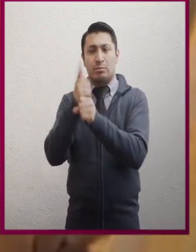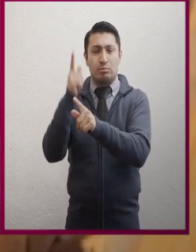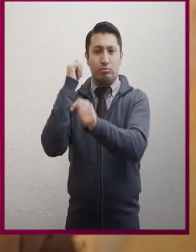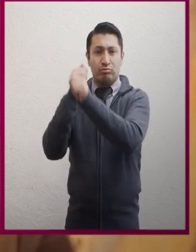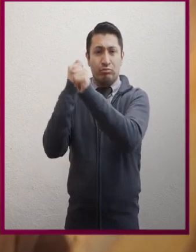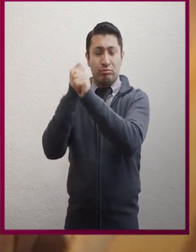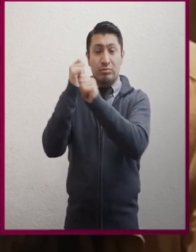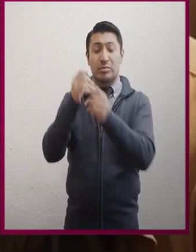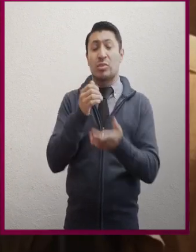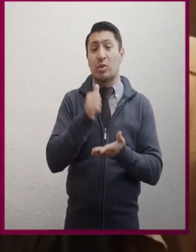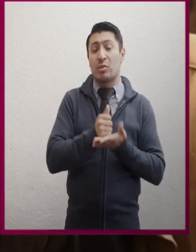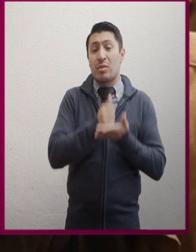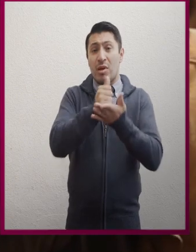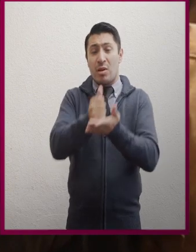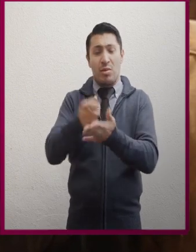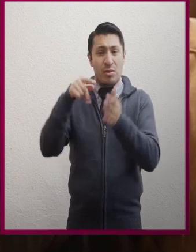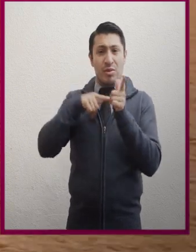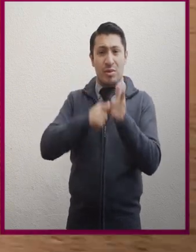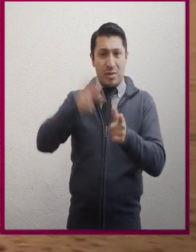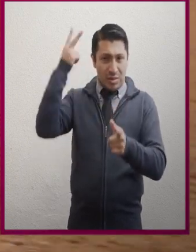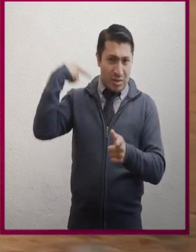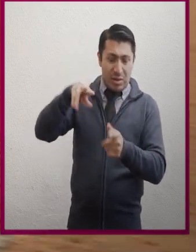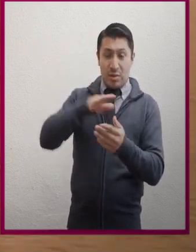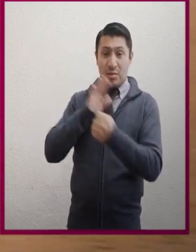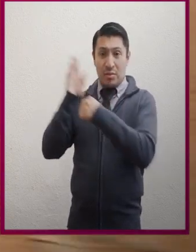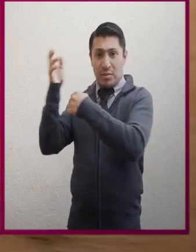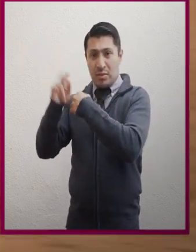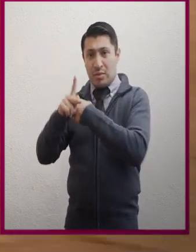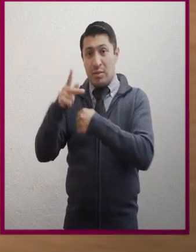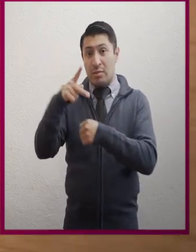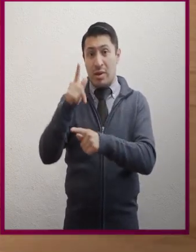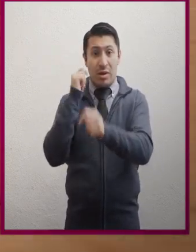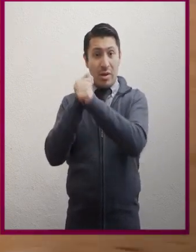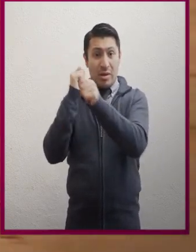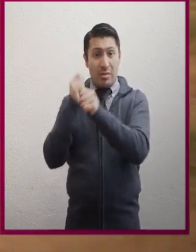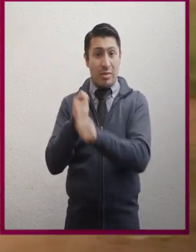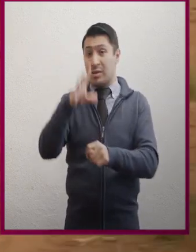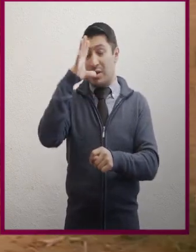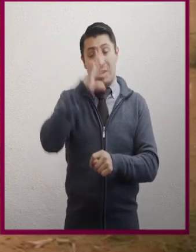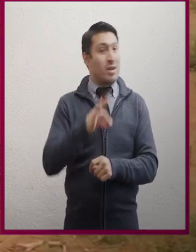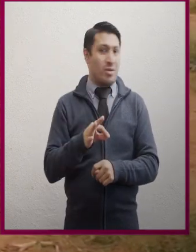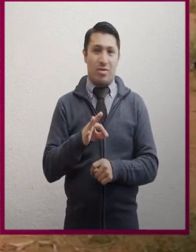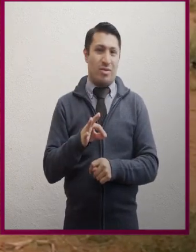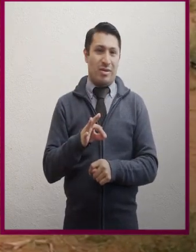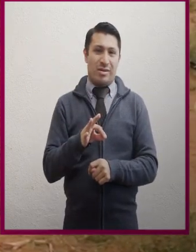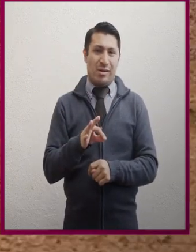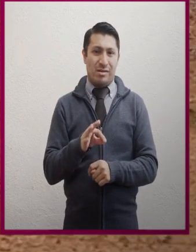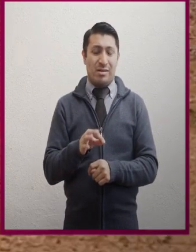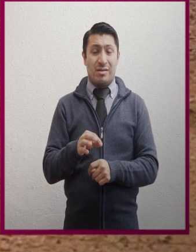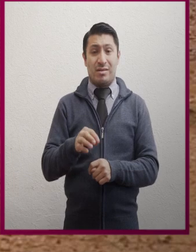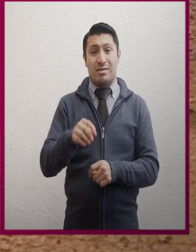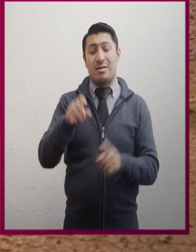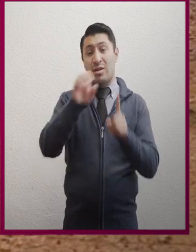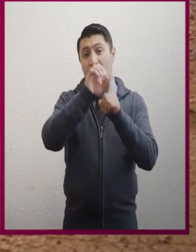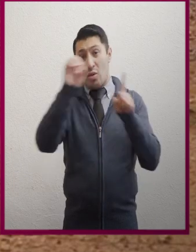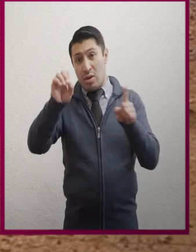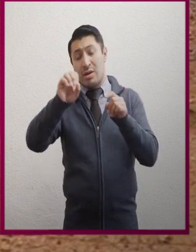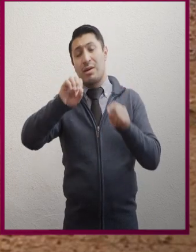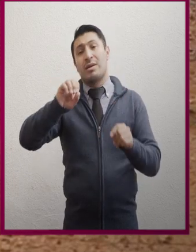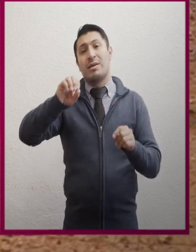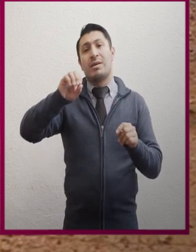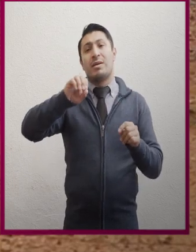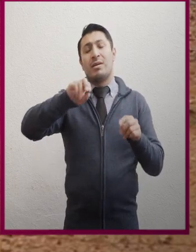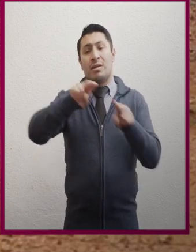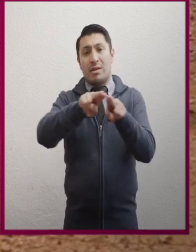viaje. Pero el transporte no es infalible. De acuerdo con la Organización de las Naciones Unidas, los migrantes llegan a pagar